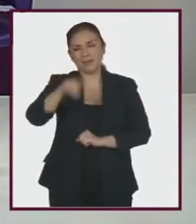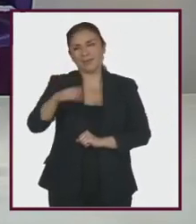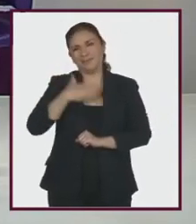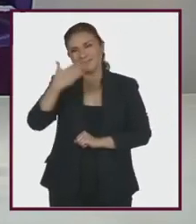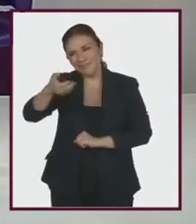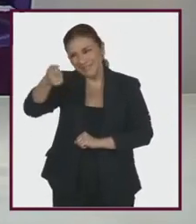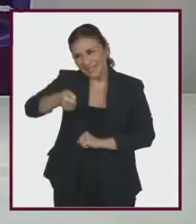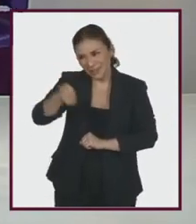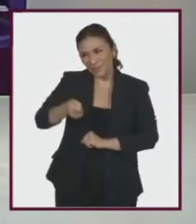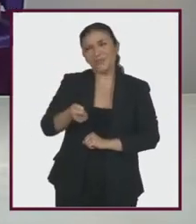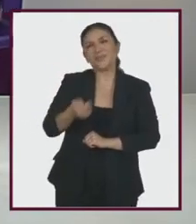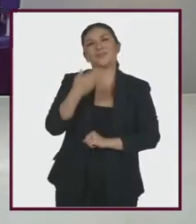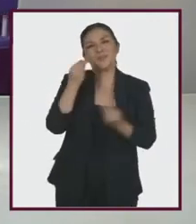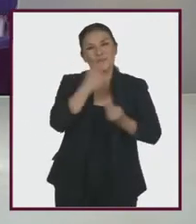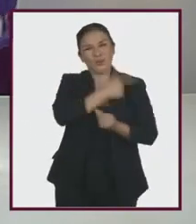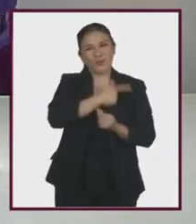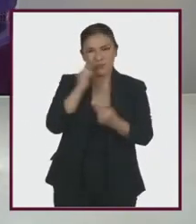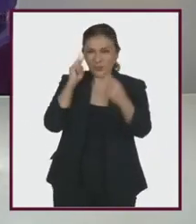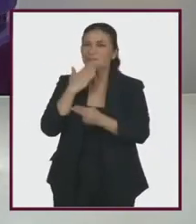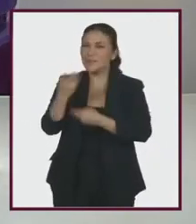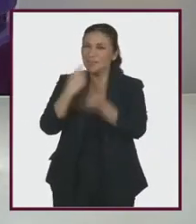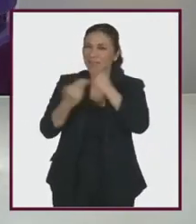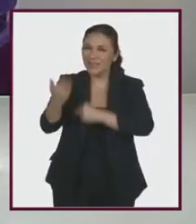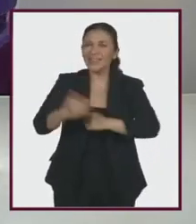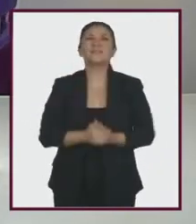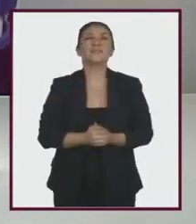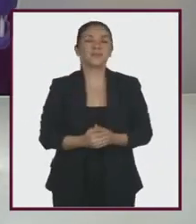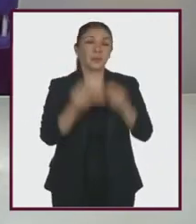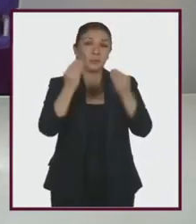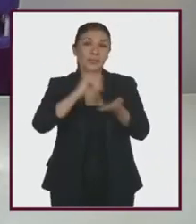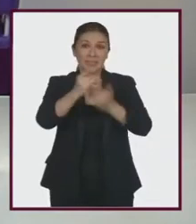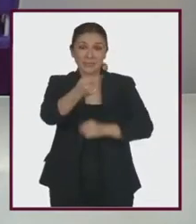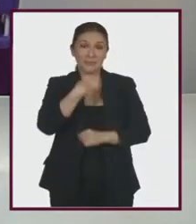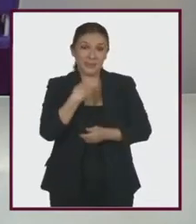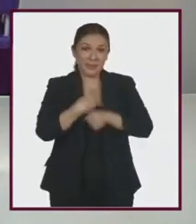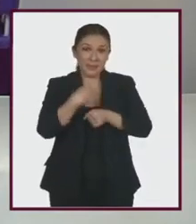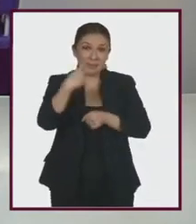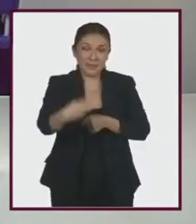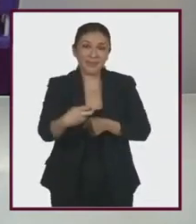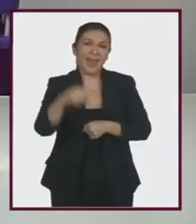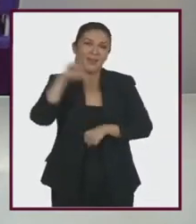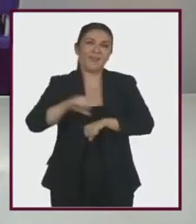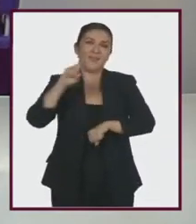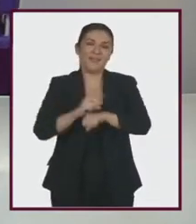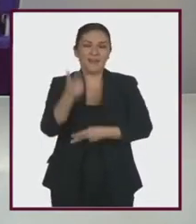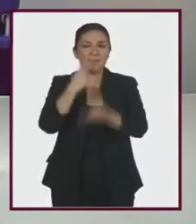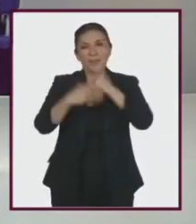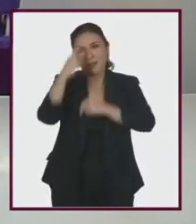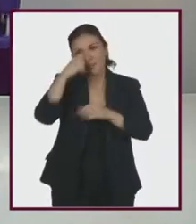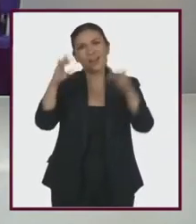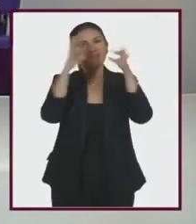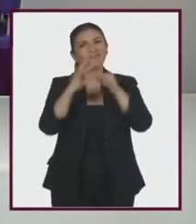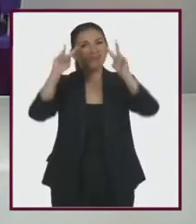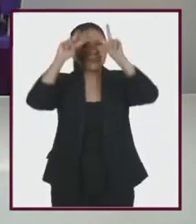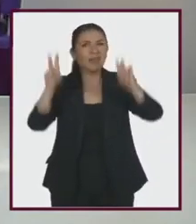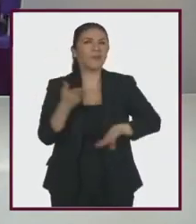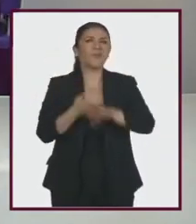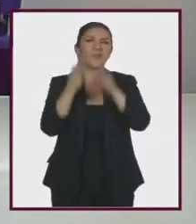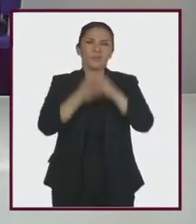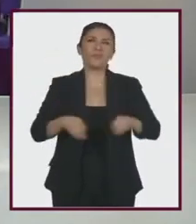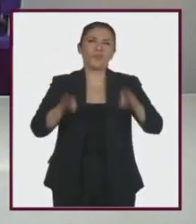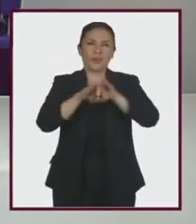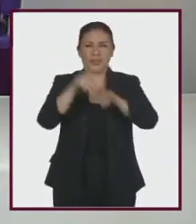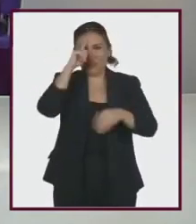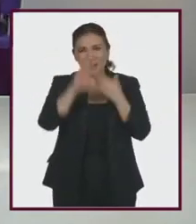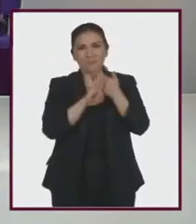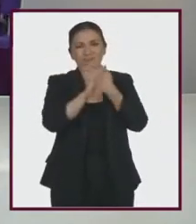y recibo con mucho gusto. Bienvenida, Paulina. Muchas gracias por invitarme. Estamos aquí pues pudiendo hablar de estos temas tan importantes que son la